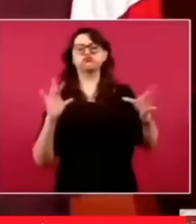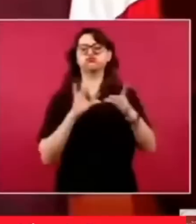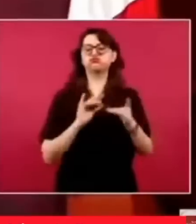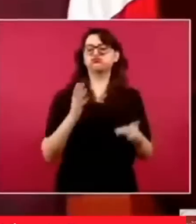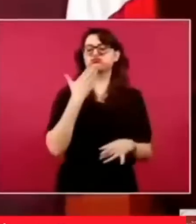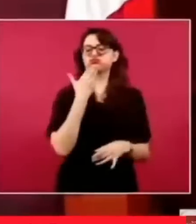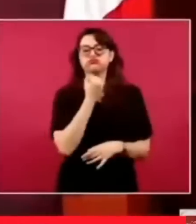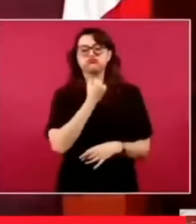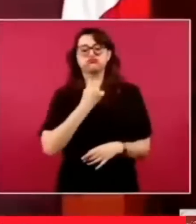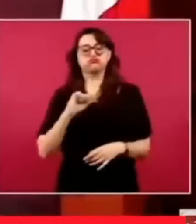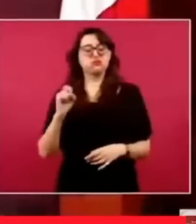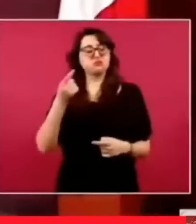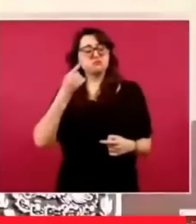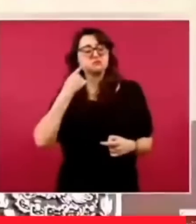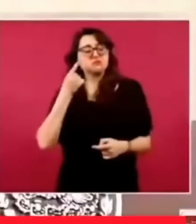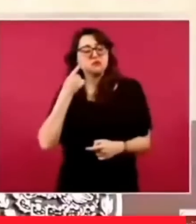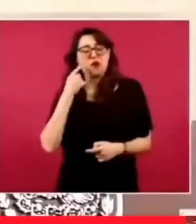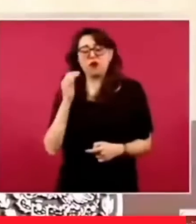intelectuales.